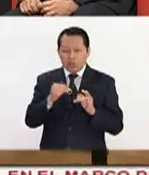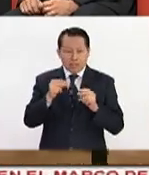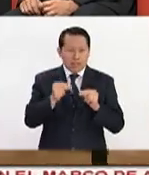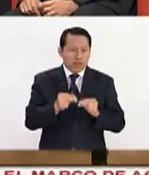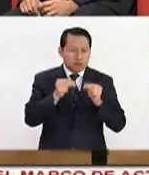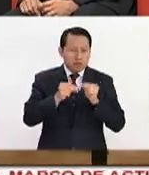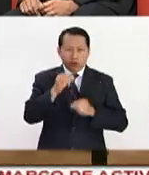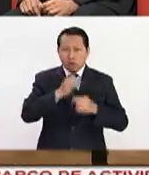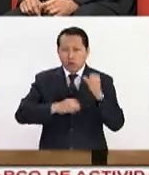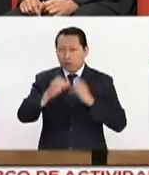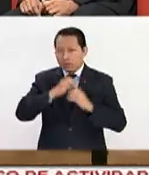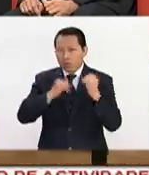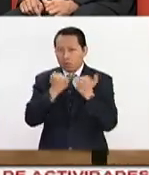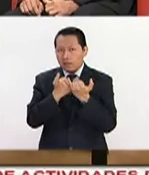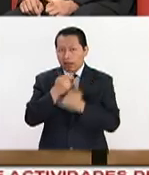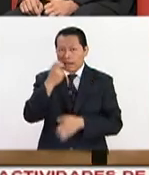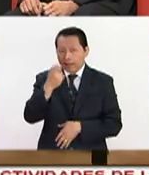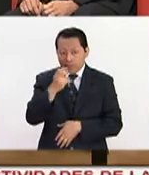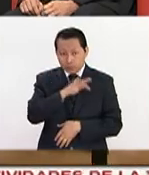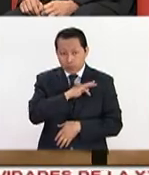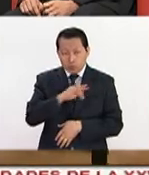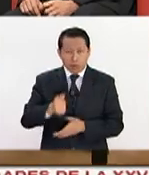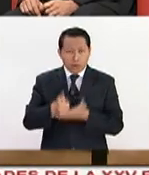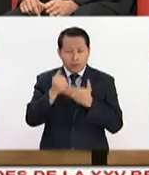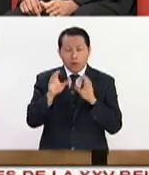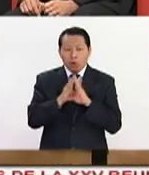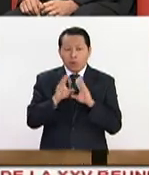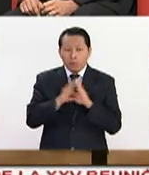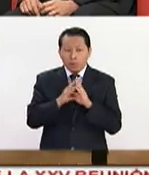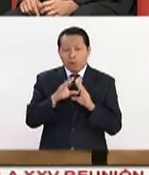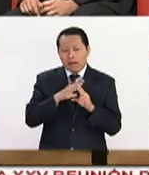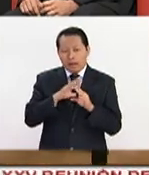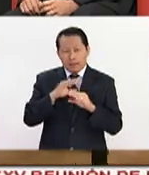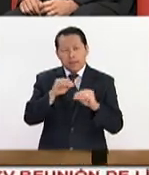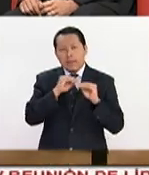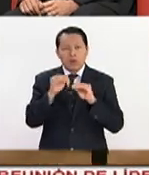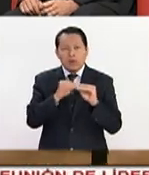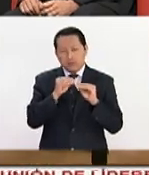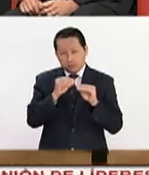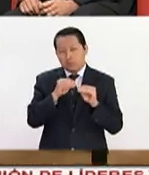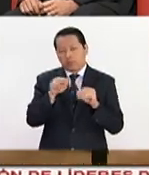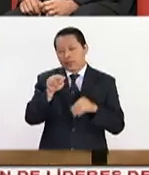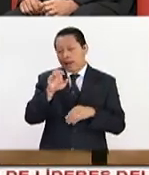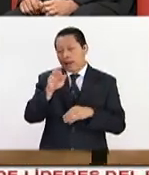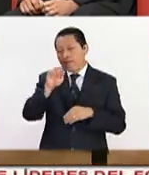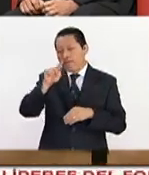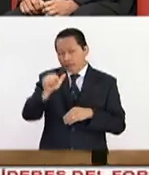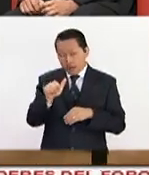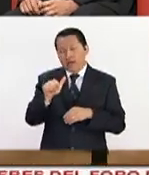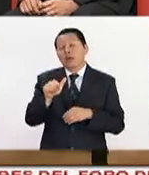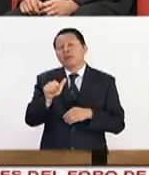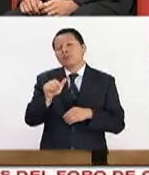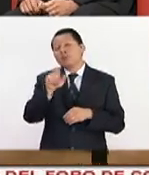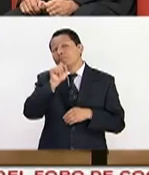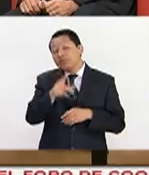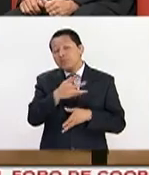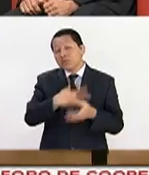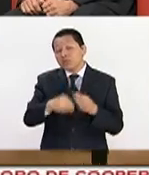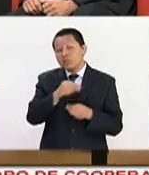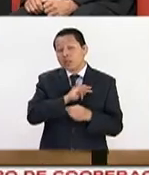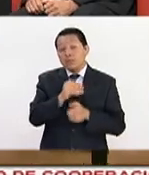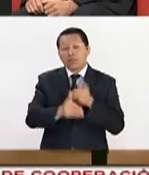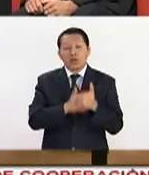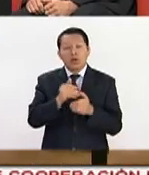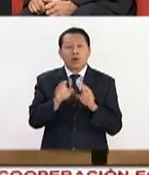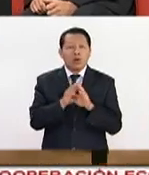negociaciones comerciales y eso va a abonar no solo a las negociaciones del NAFTA, sino también a procesos como